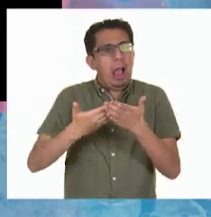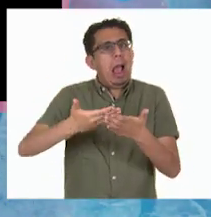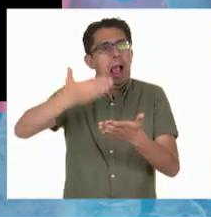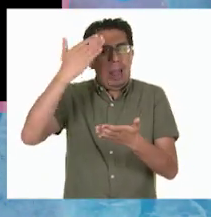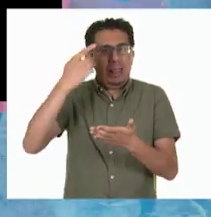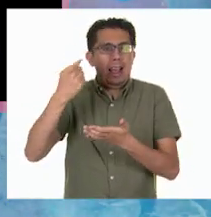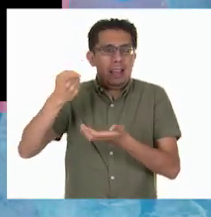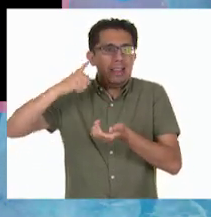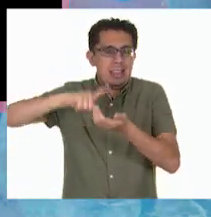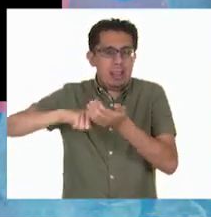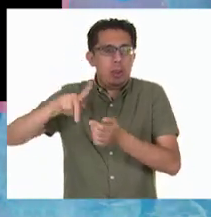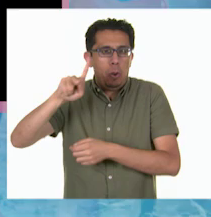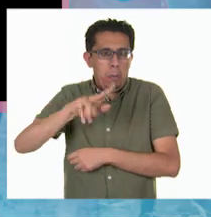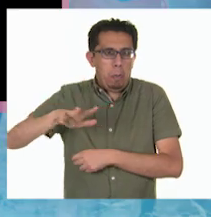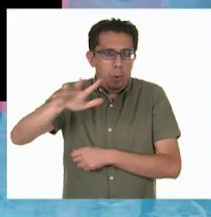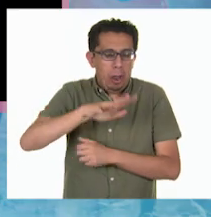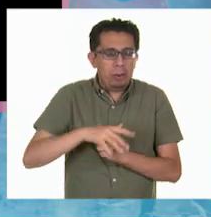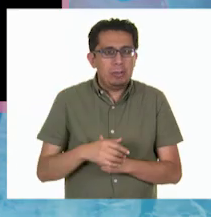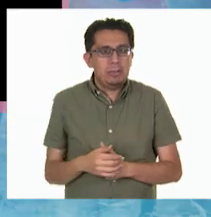pueblo.